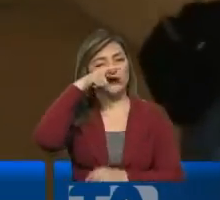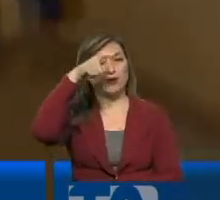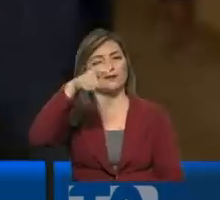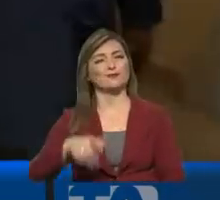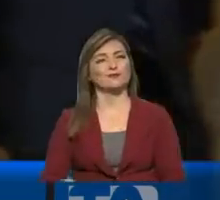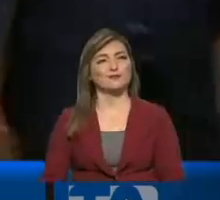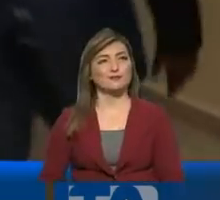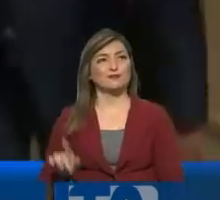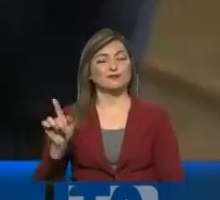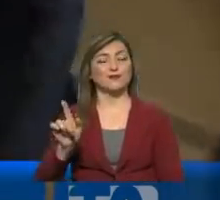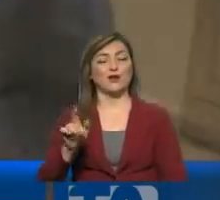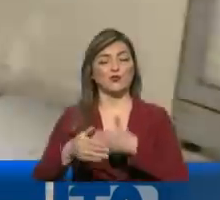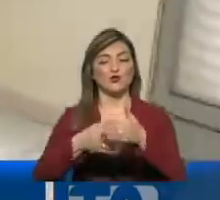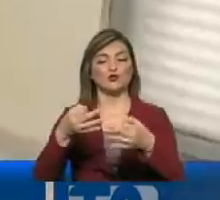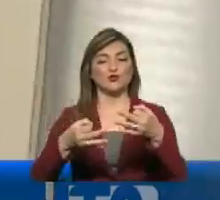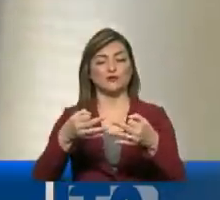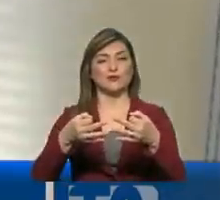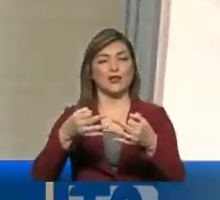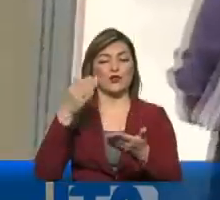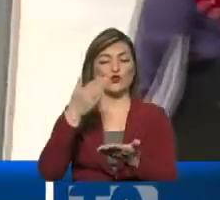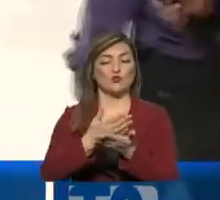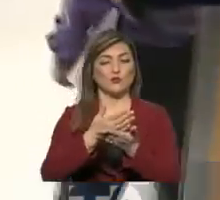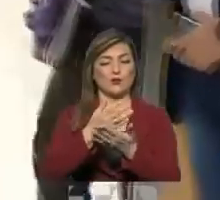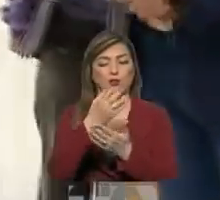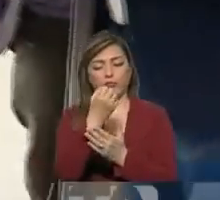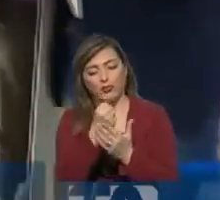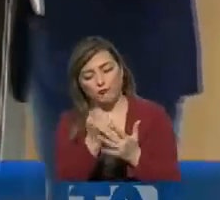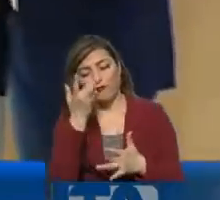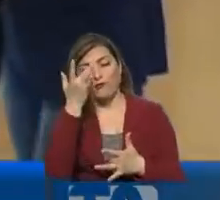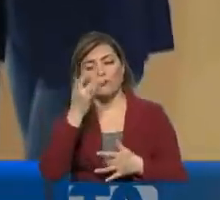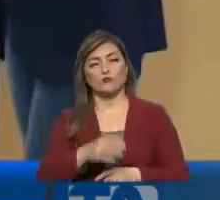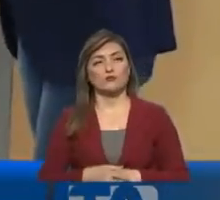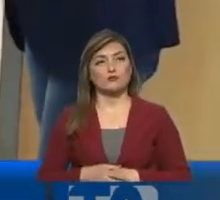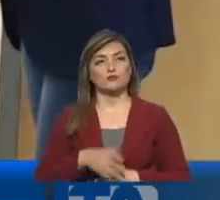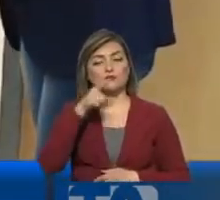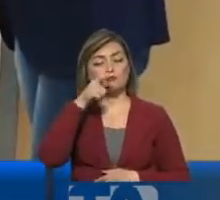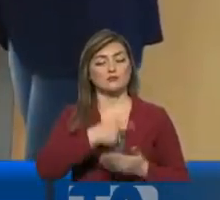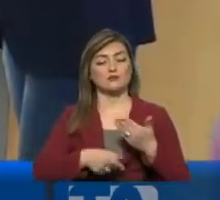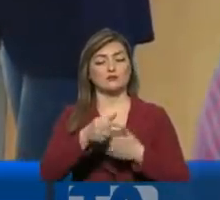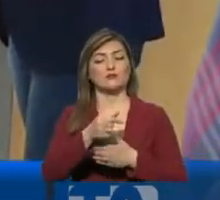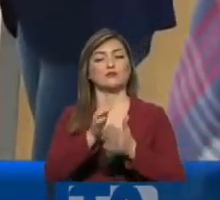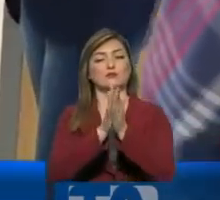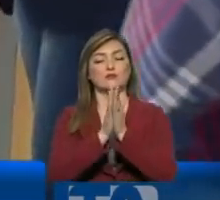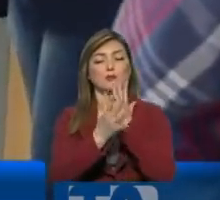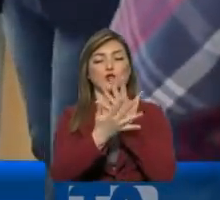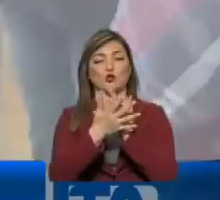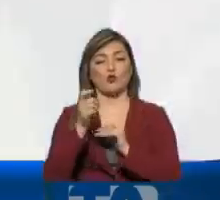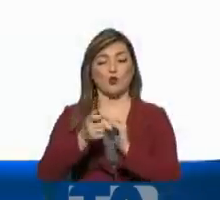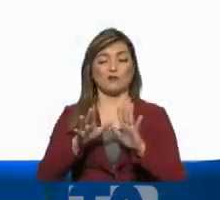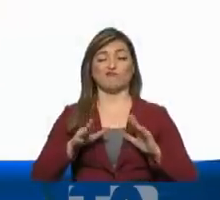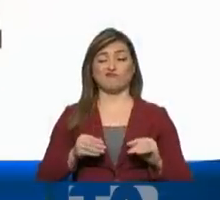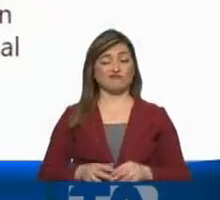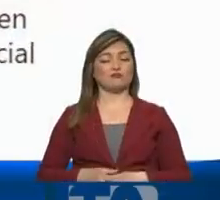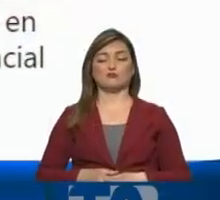supuesto quebranto de salud del fiscal. Finalmente, la fiscal del Guayas pidió prisión preventiva en su contra, pero el juez no aceptó